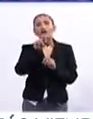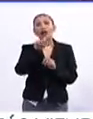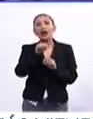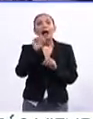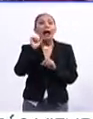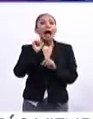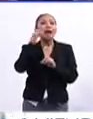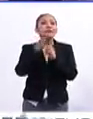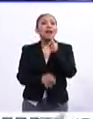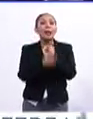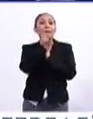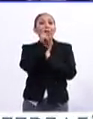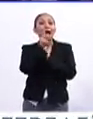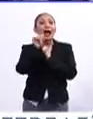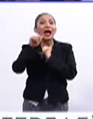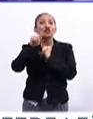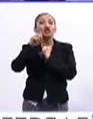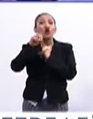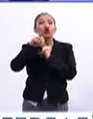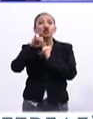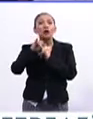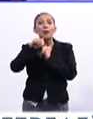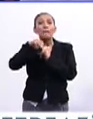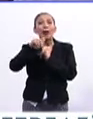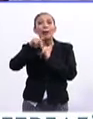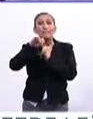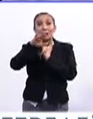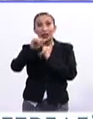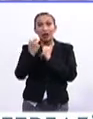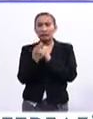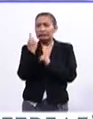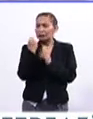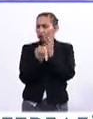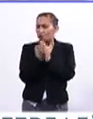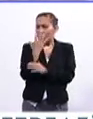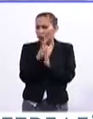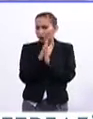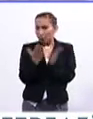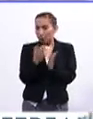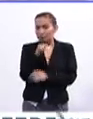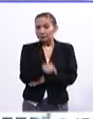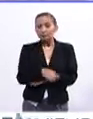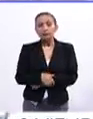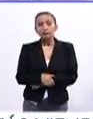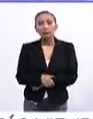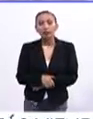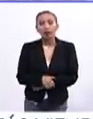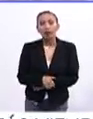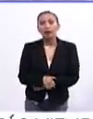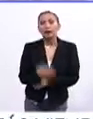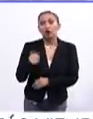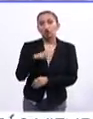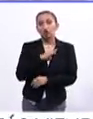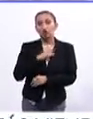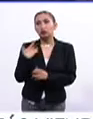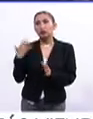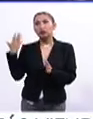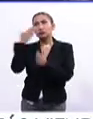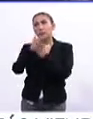Al final las palabras, de Antonio Malpica, es una novela inédita. Y nosotros tuvimos